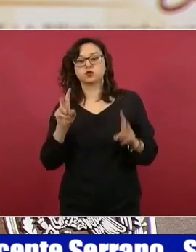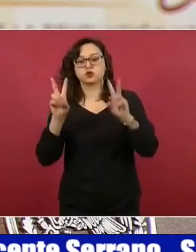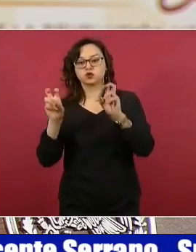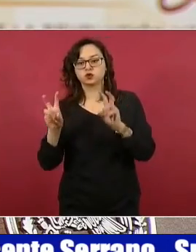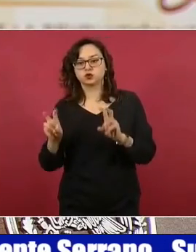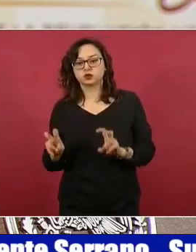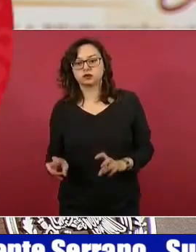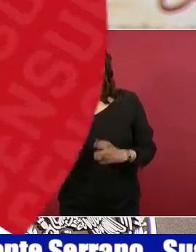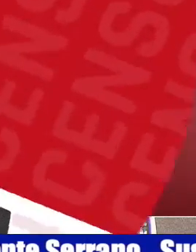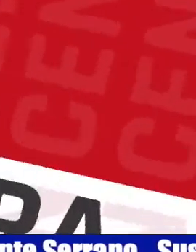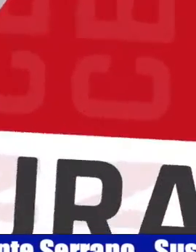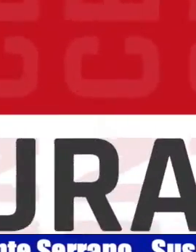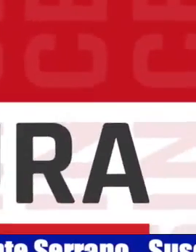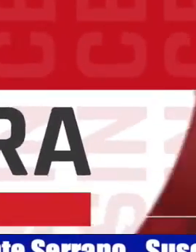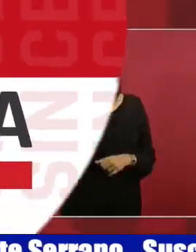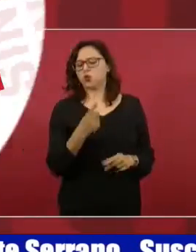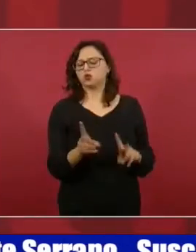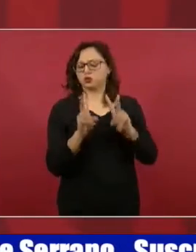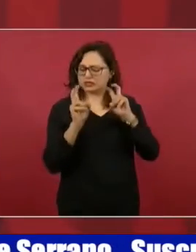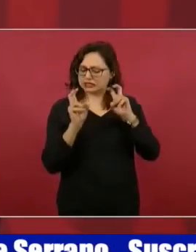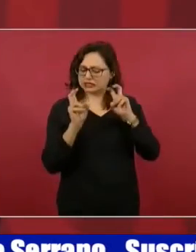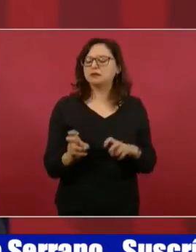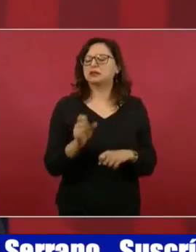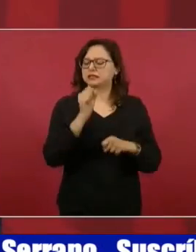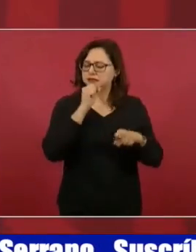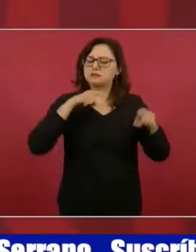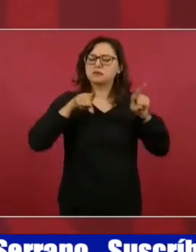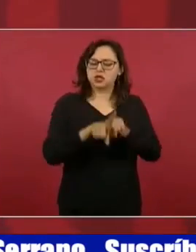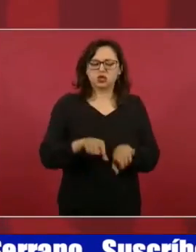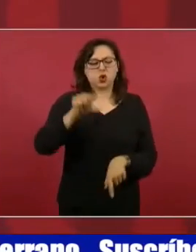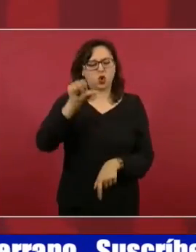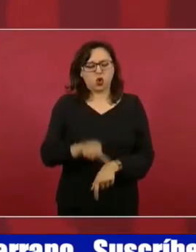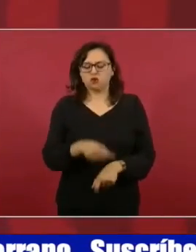Con todo respeto, le planteé al presidente Biden